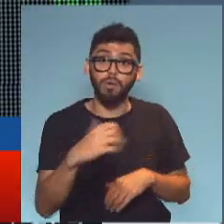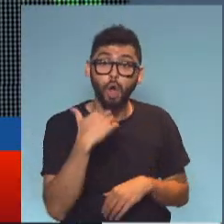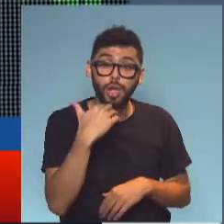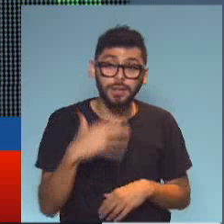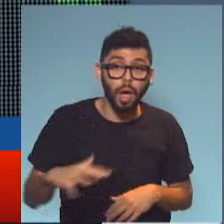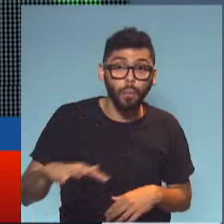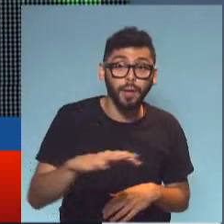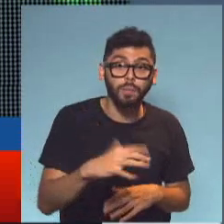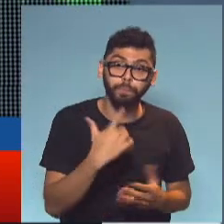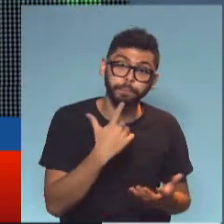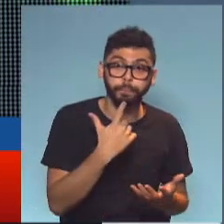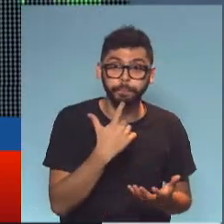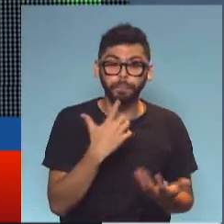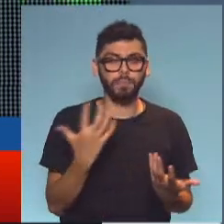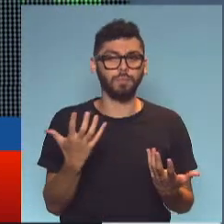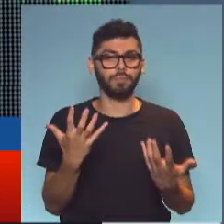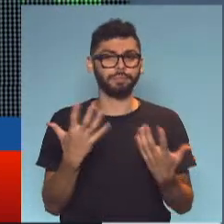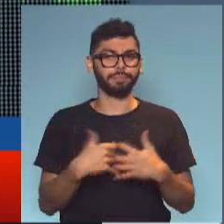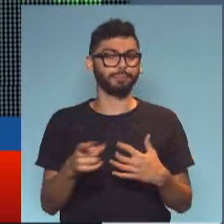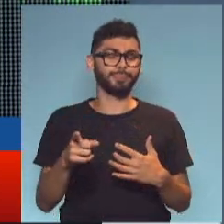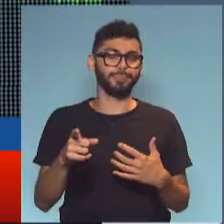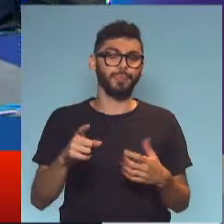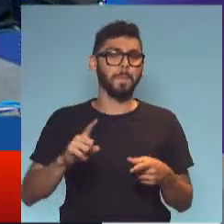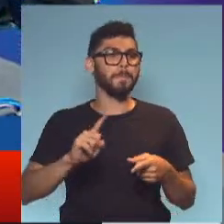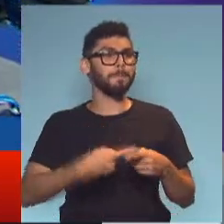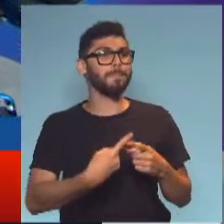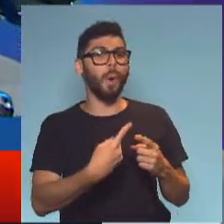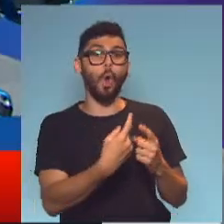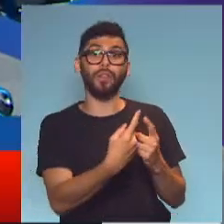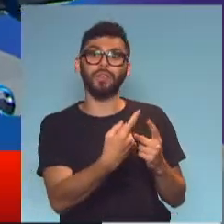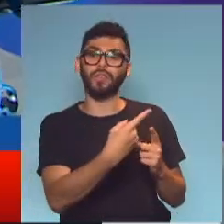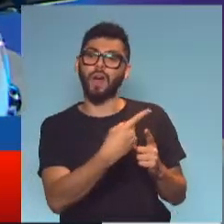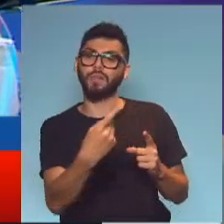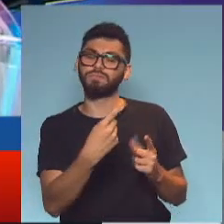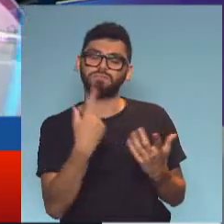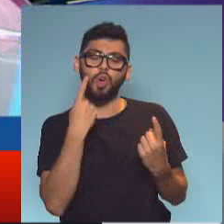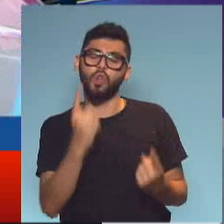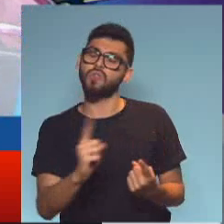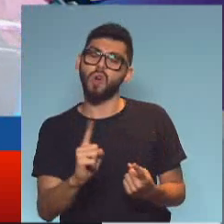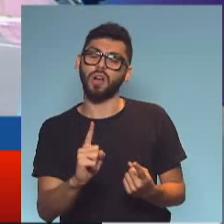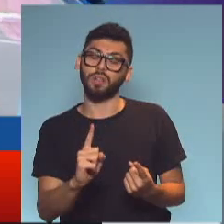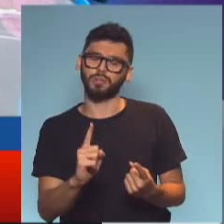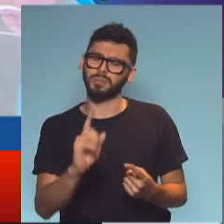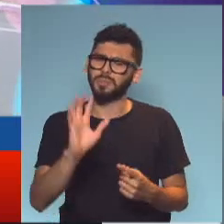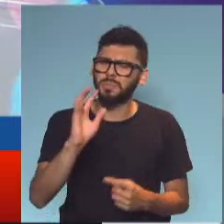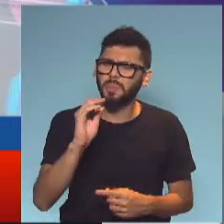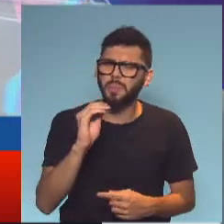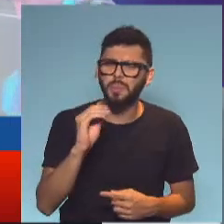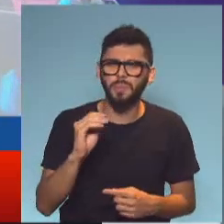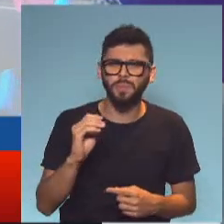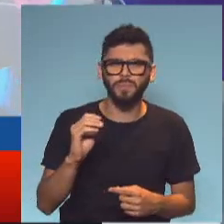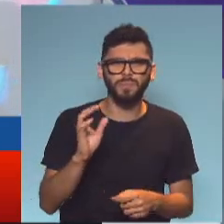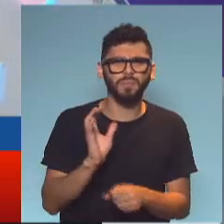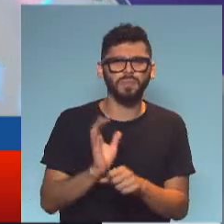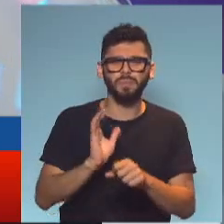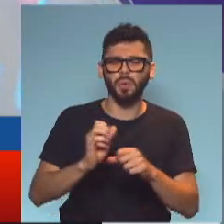también de la falta de credibilidad en la política y en aquellos incluso candidatos que se presentan. Pero ¿cuánto mide el